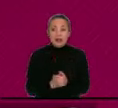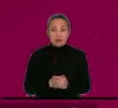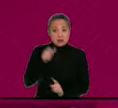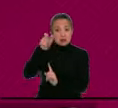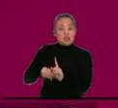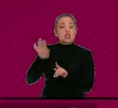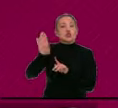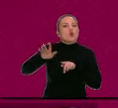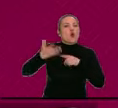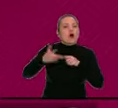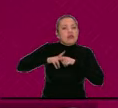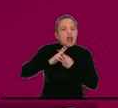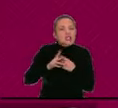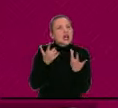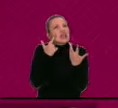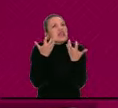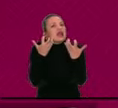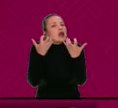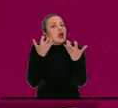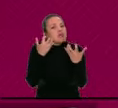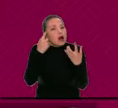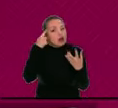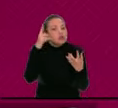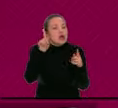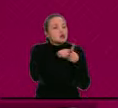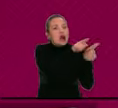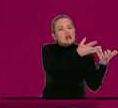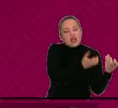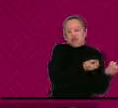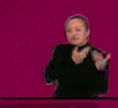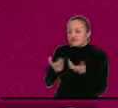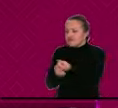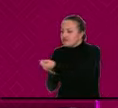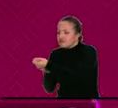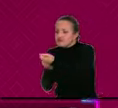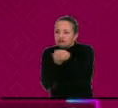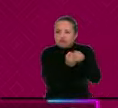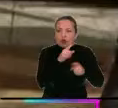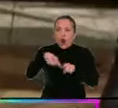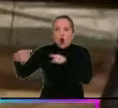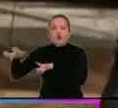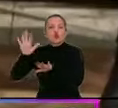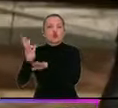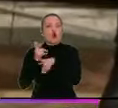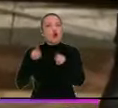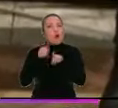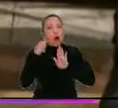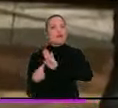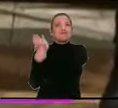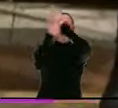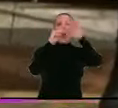de taller que sin pretensiones buscó la manera de ayudar a otros artistas que hoy nos representan